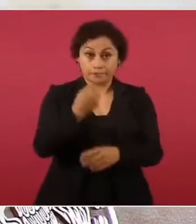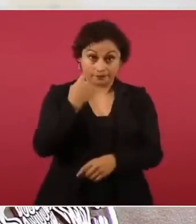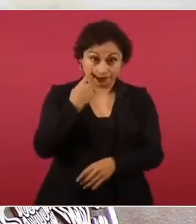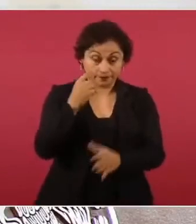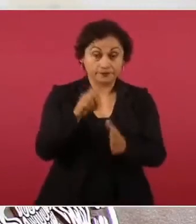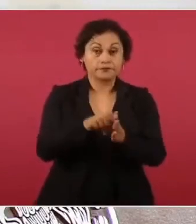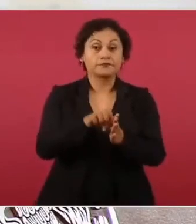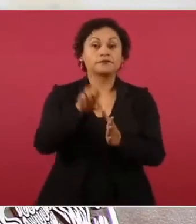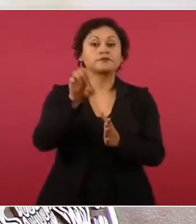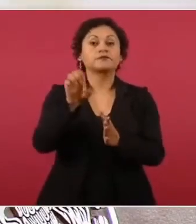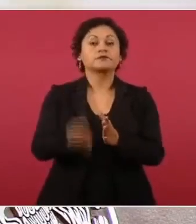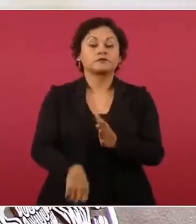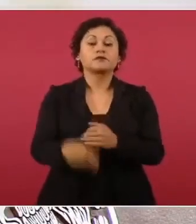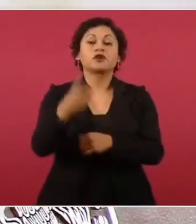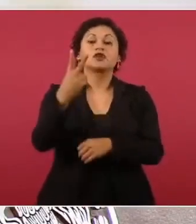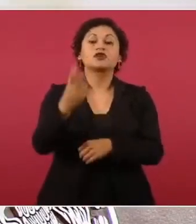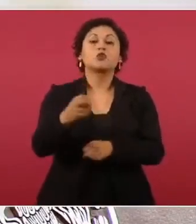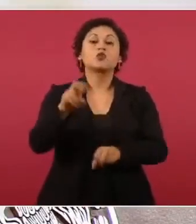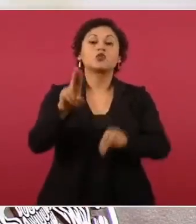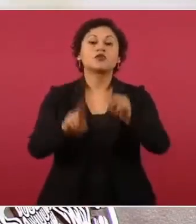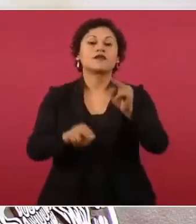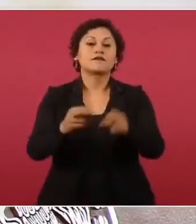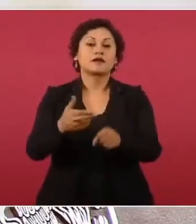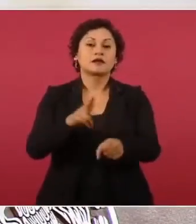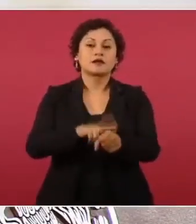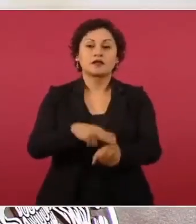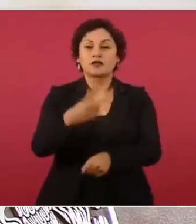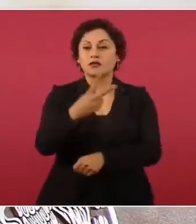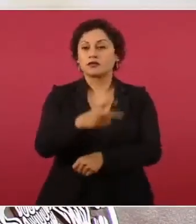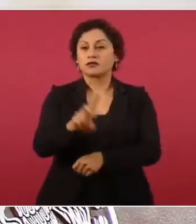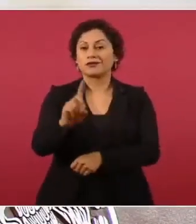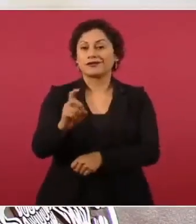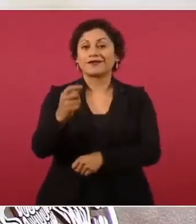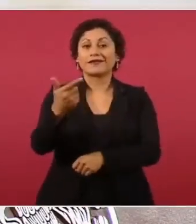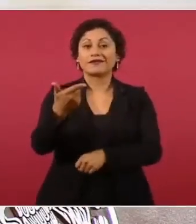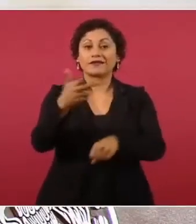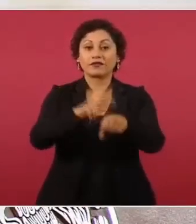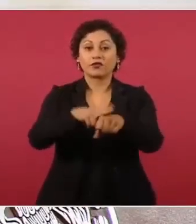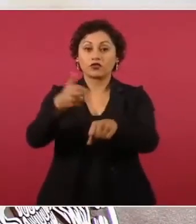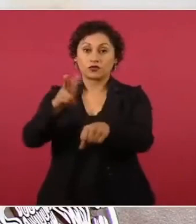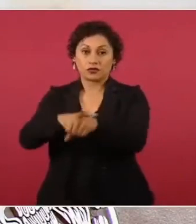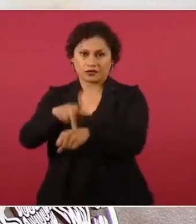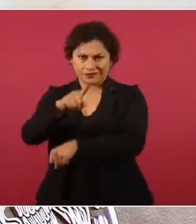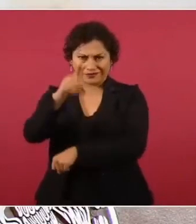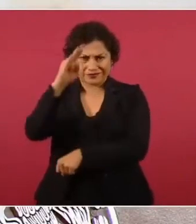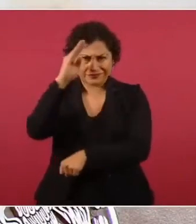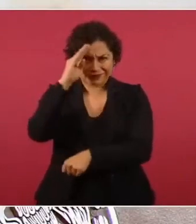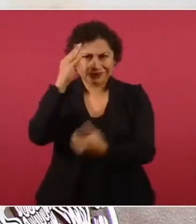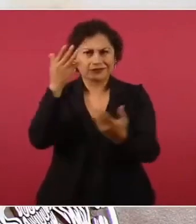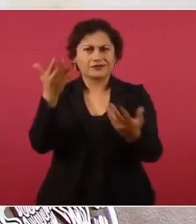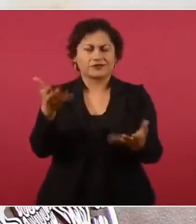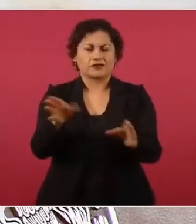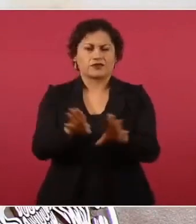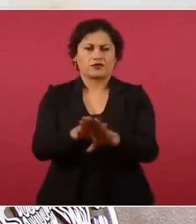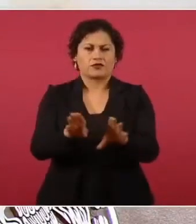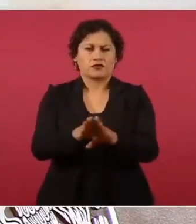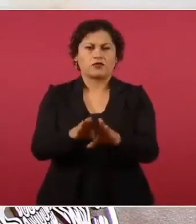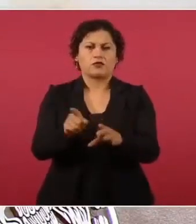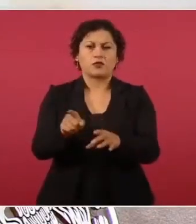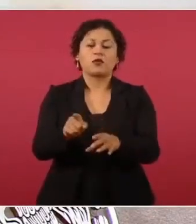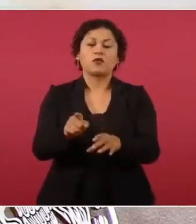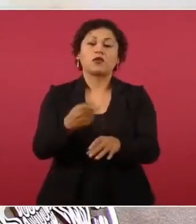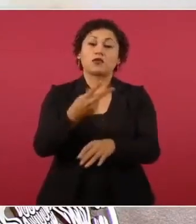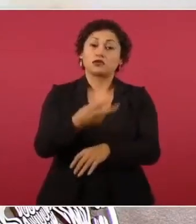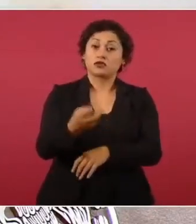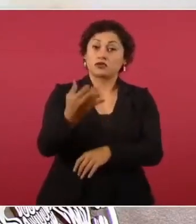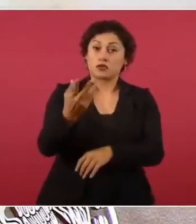segundo nivel estamos hablando de 237 hospitales. Para darnos una idea, el Seguro Social en su régimen ordinario tiene 250